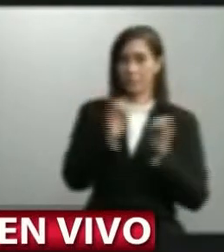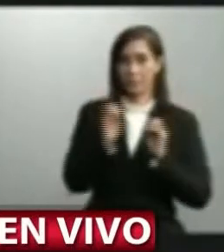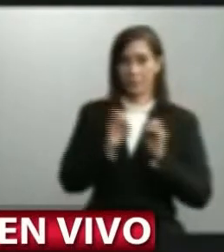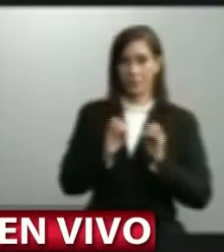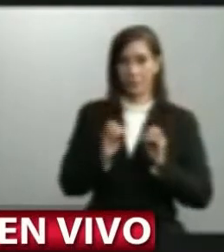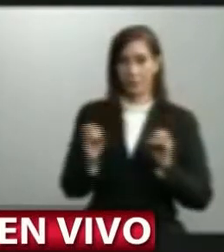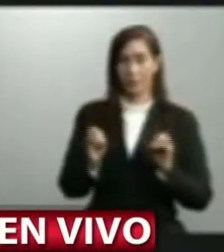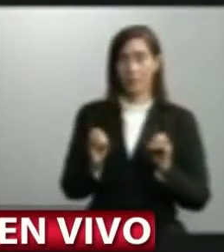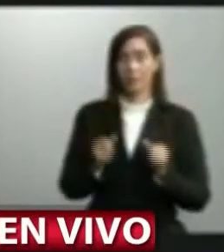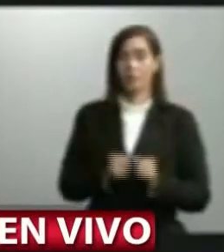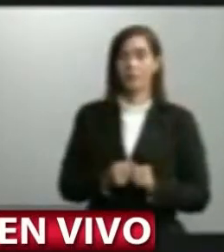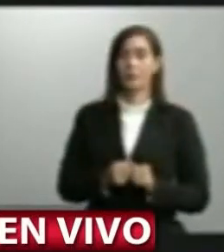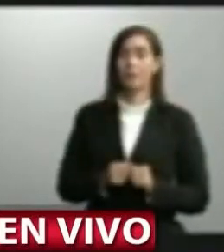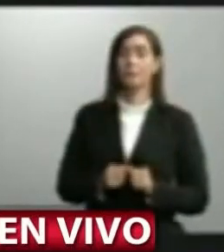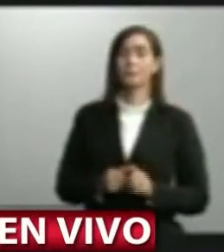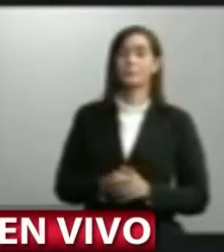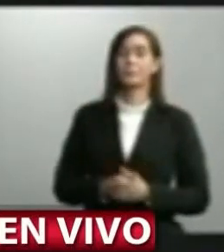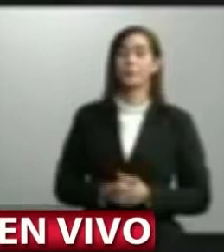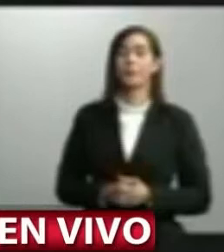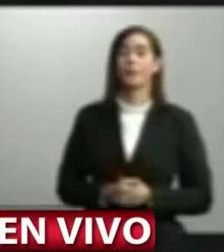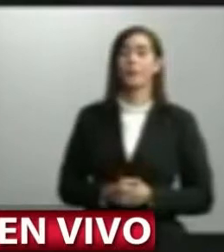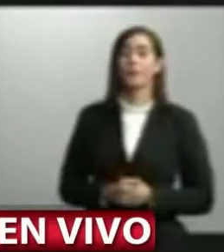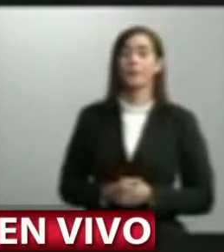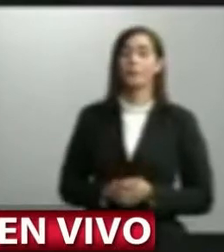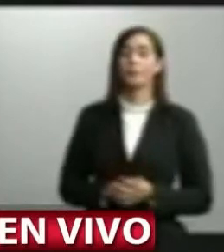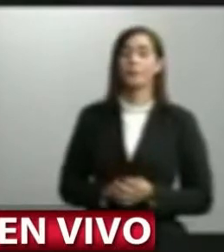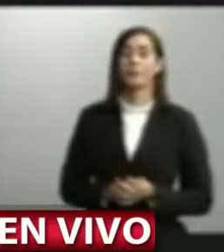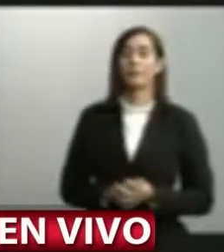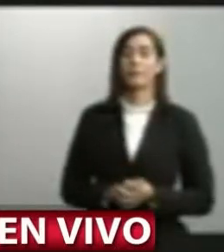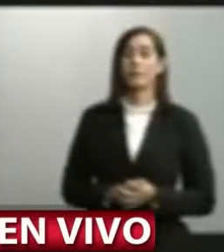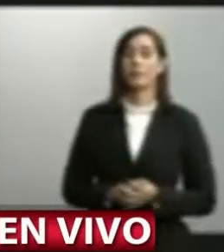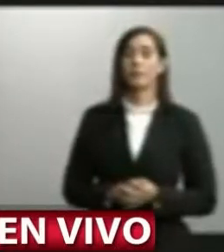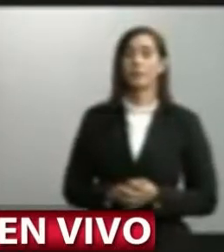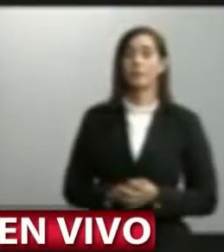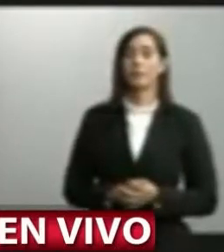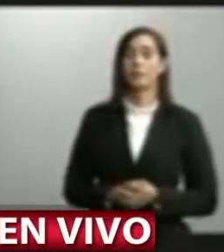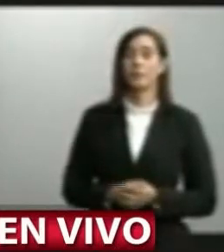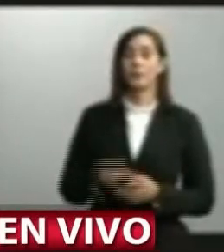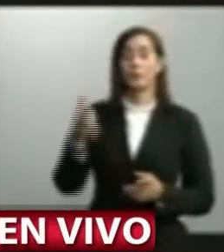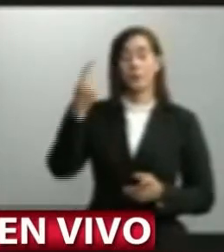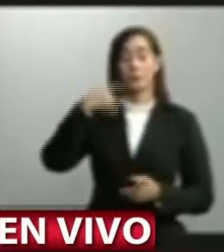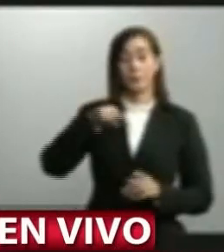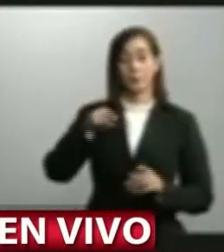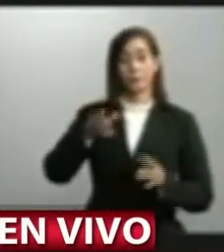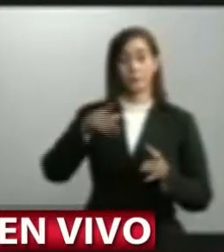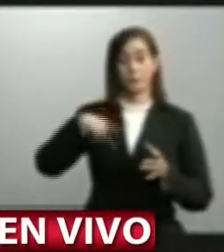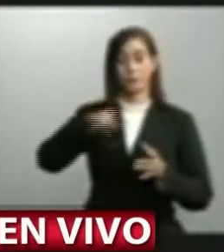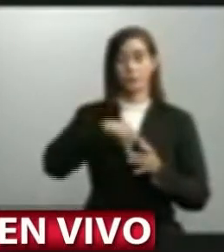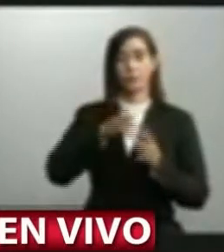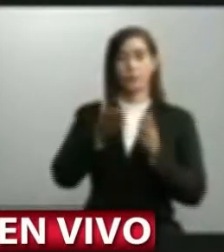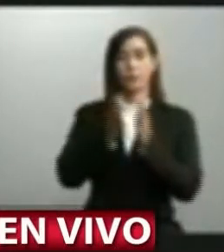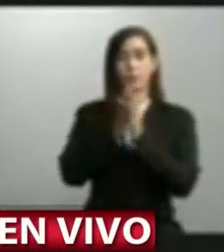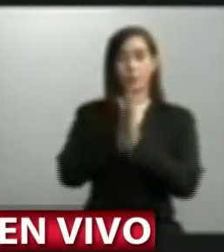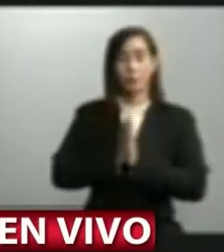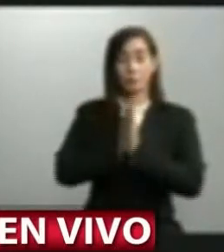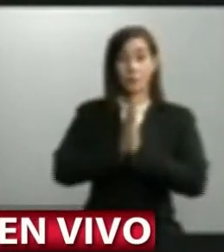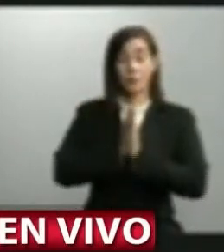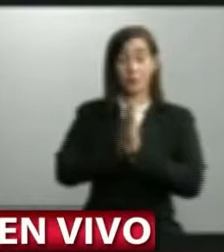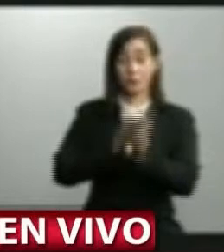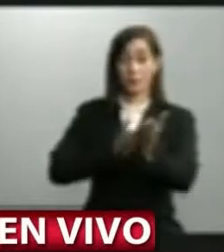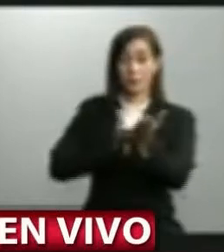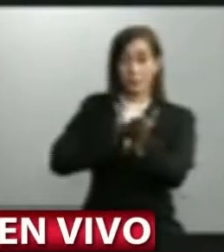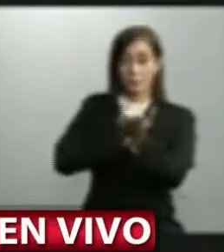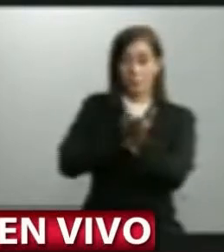adoptado como indica el protocolo de salud. Pero el hecho de no implica que, a pesar de eso, nosotros estamos exigiendo una